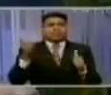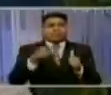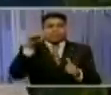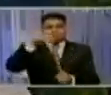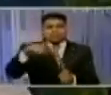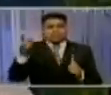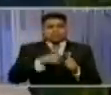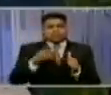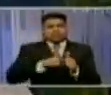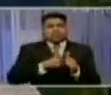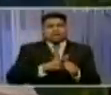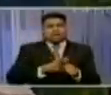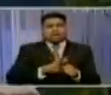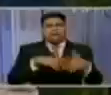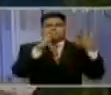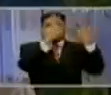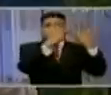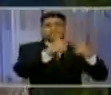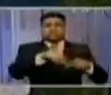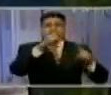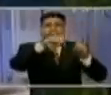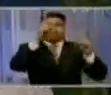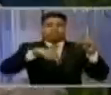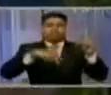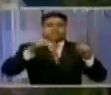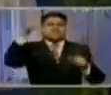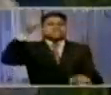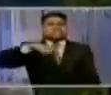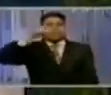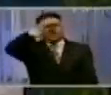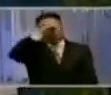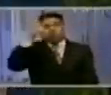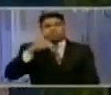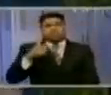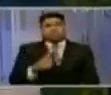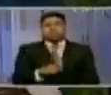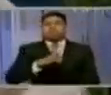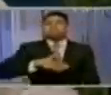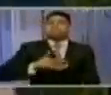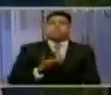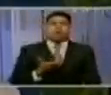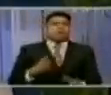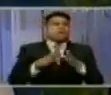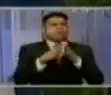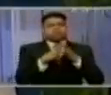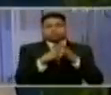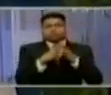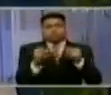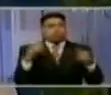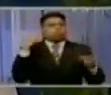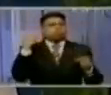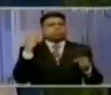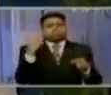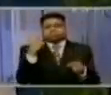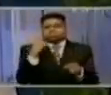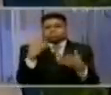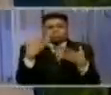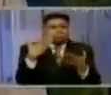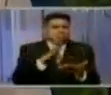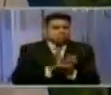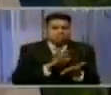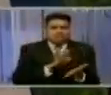acabe la administración de carga los fines de semana, sábado y domingo, la gente tenga todo su servicio eléctrico